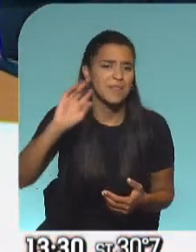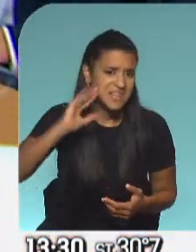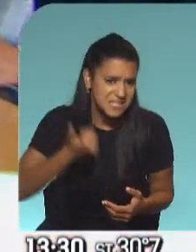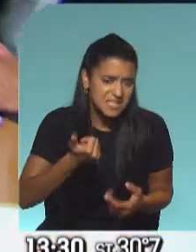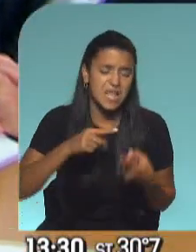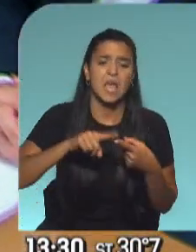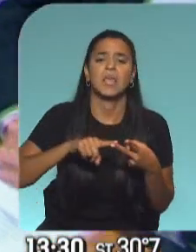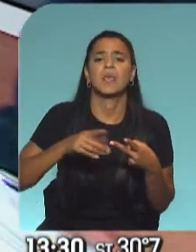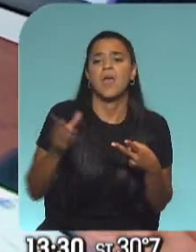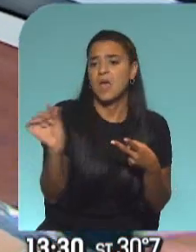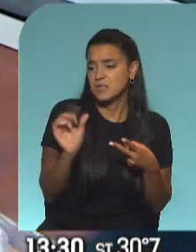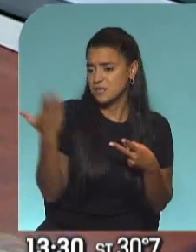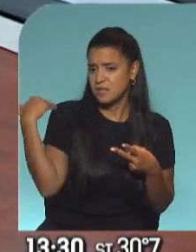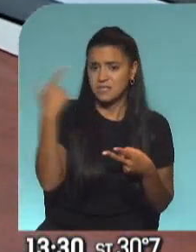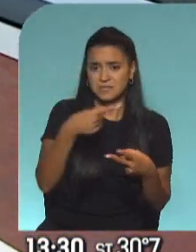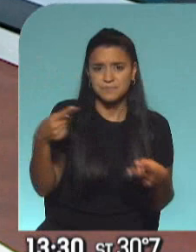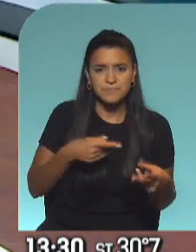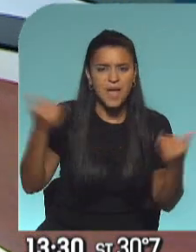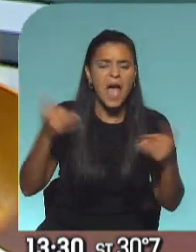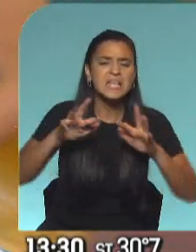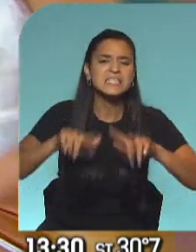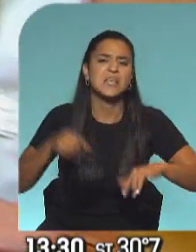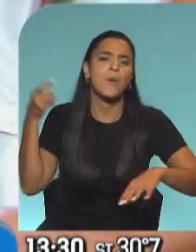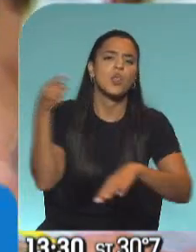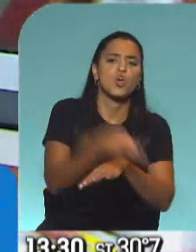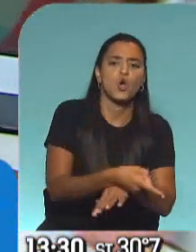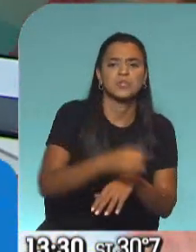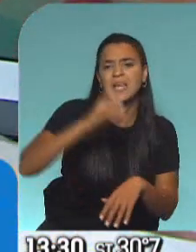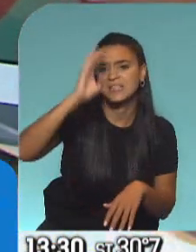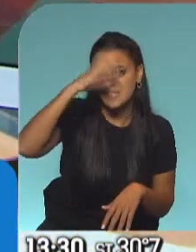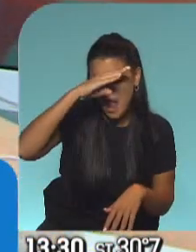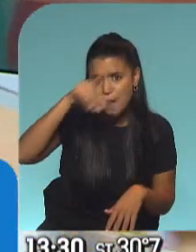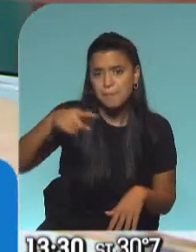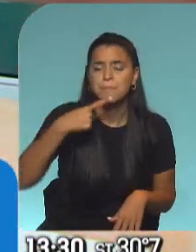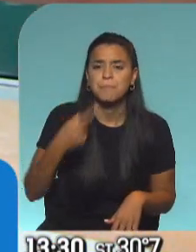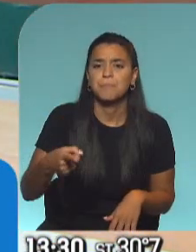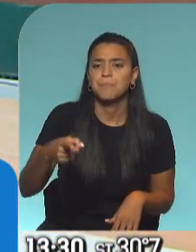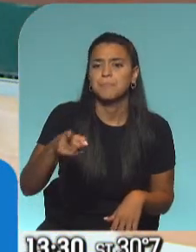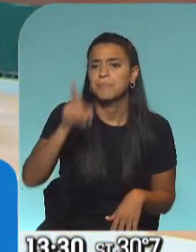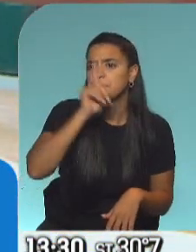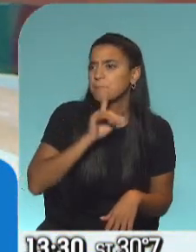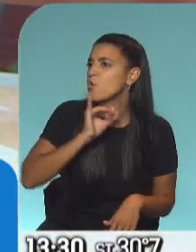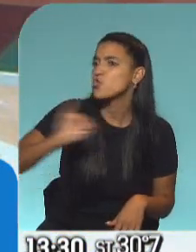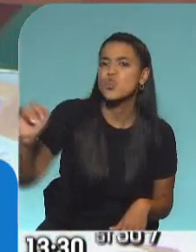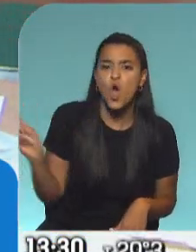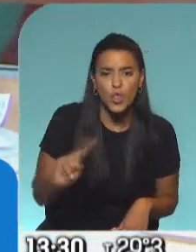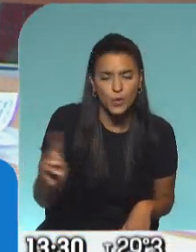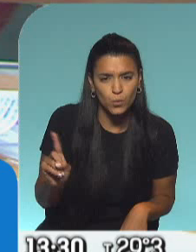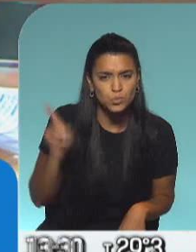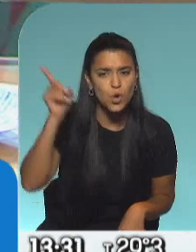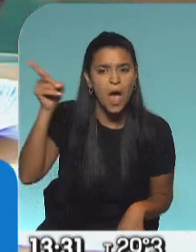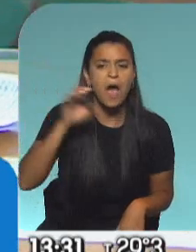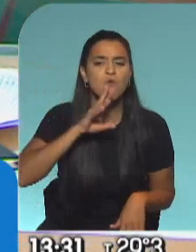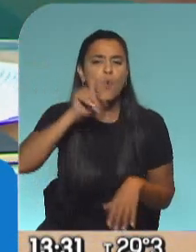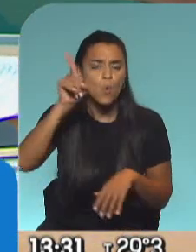habló en las últimas semanas de un ciberataque que Trump hizo silencio para no denunciar o acusar a